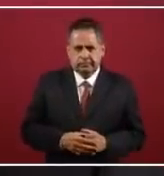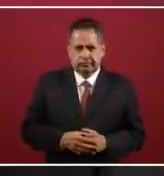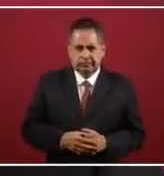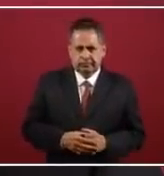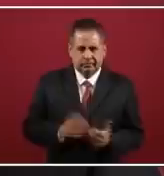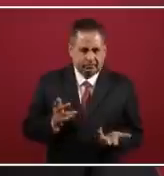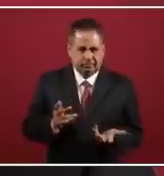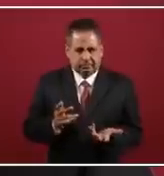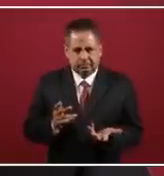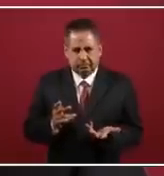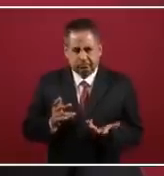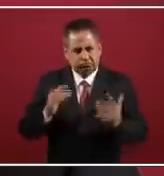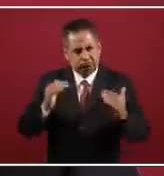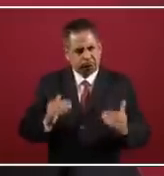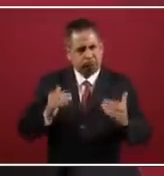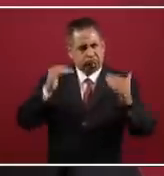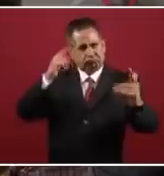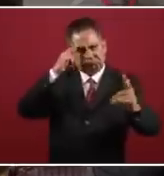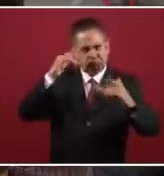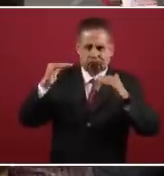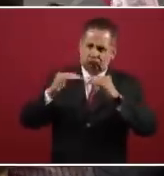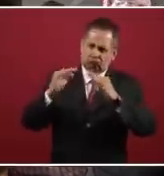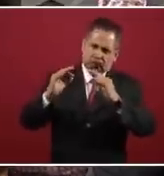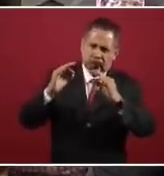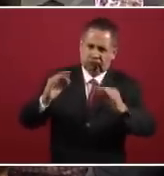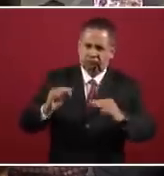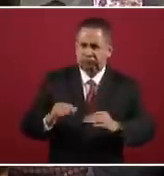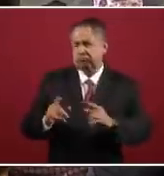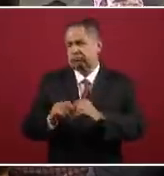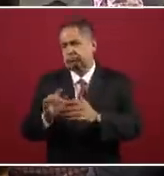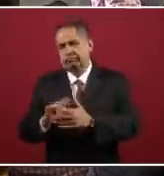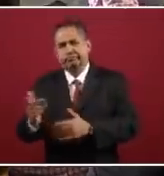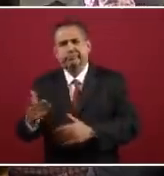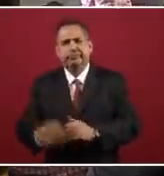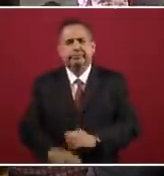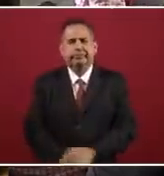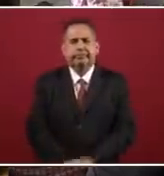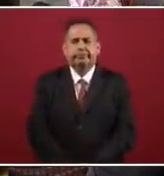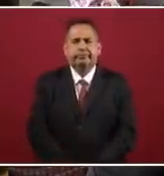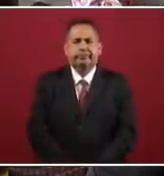no estaríamos a la altura de las circunstancias. Muchas gracias, presidente.